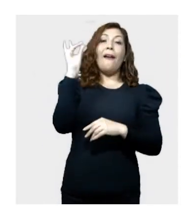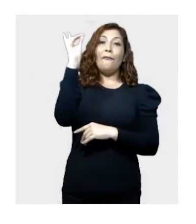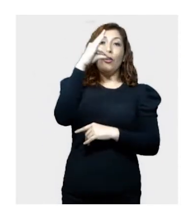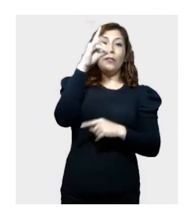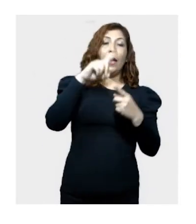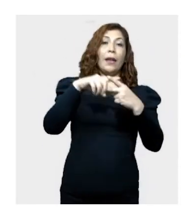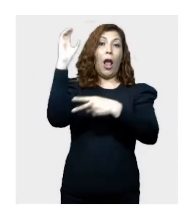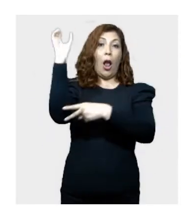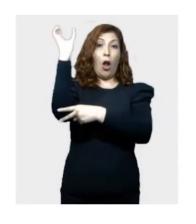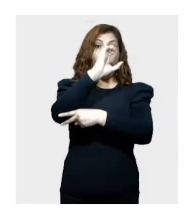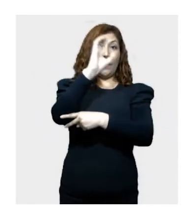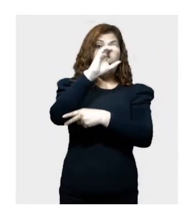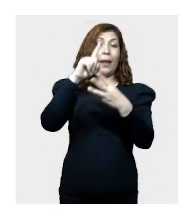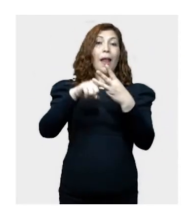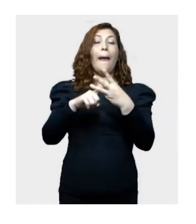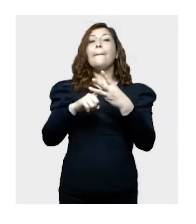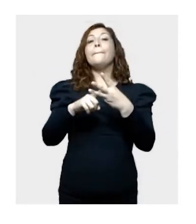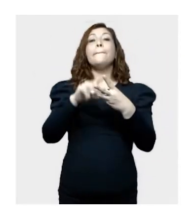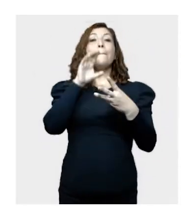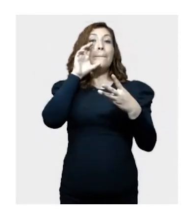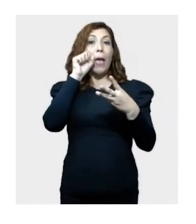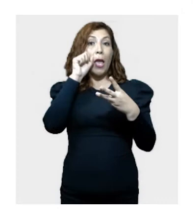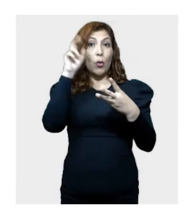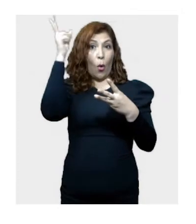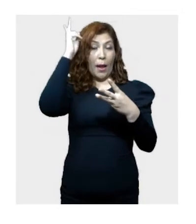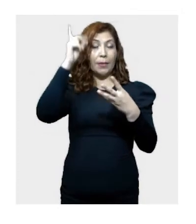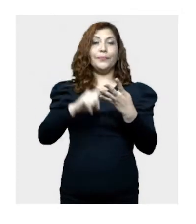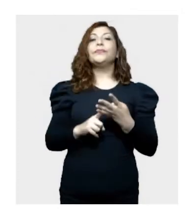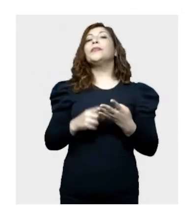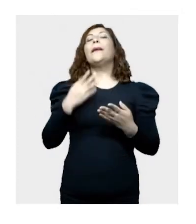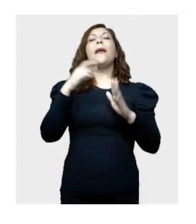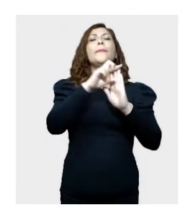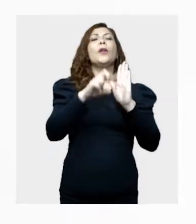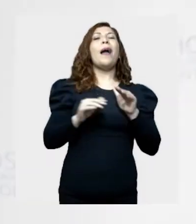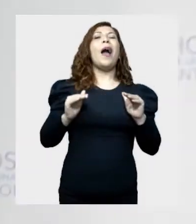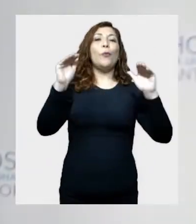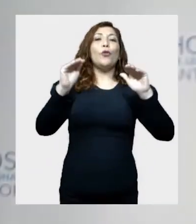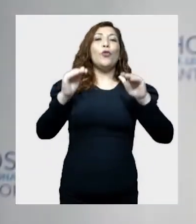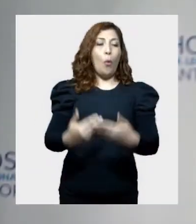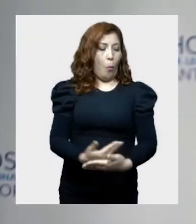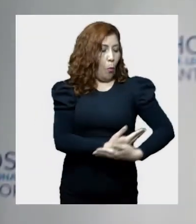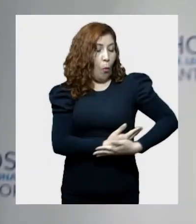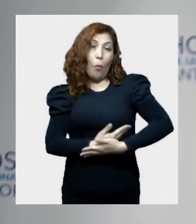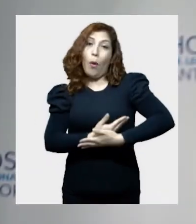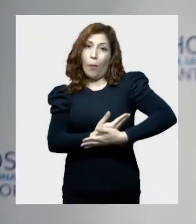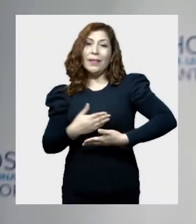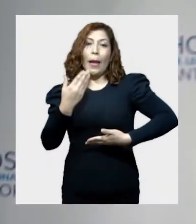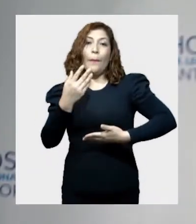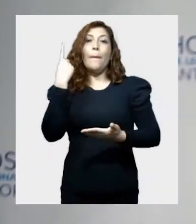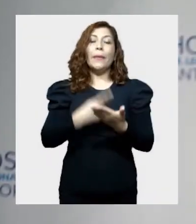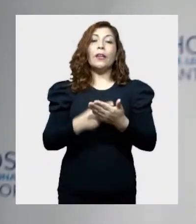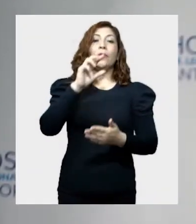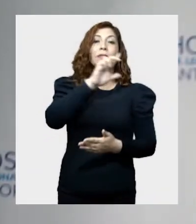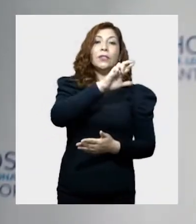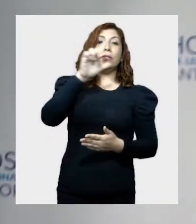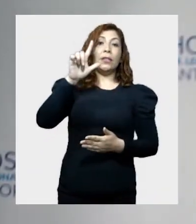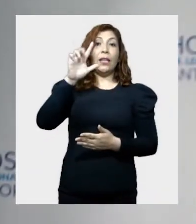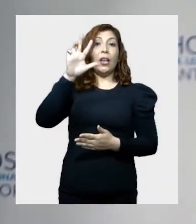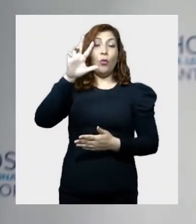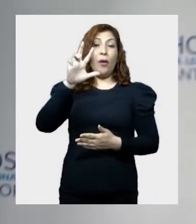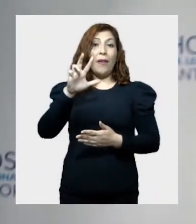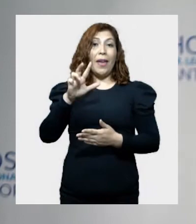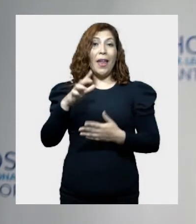colombianas y peruanas. Como parte del programa de apoyo al recién nacido, entregamos 1.979